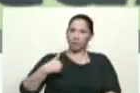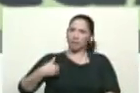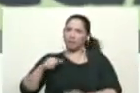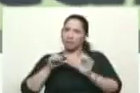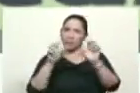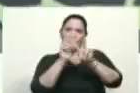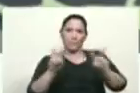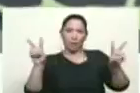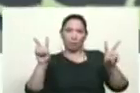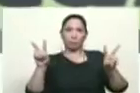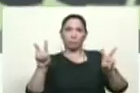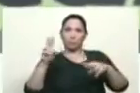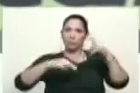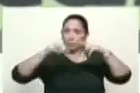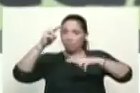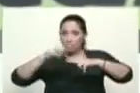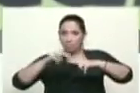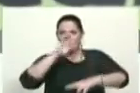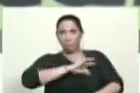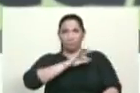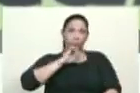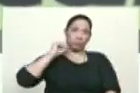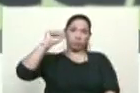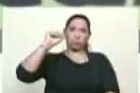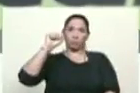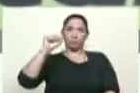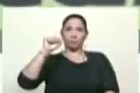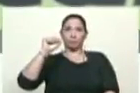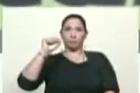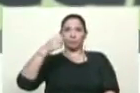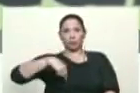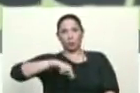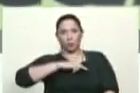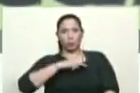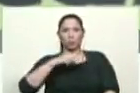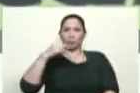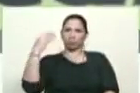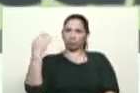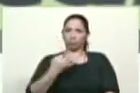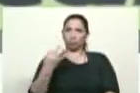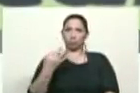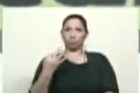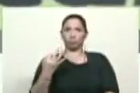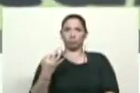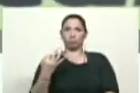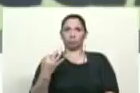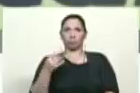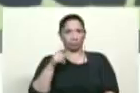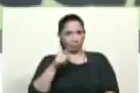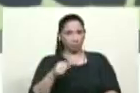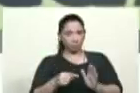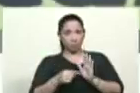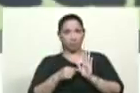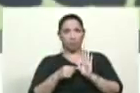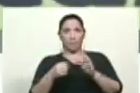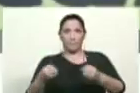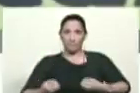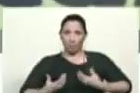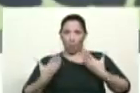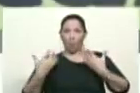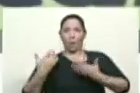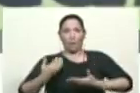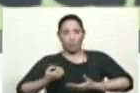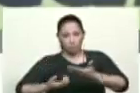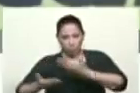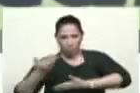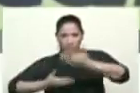paz construyendo su socialismo, estamos bien seguros que esa muestra de solidaridad, de